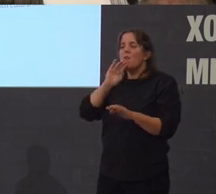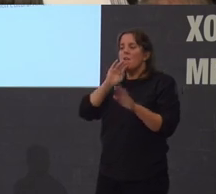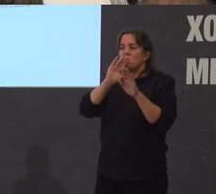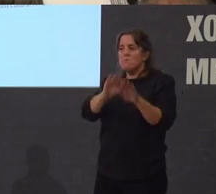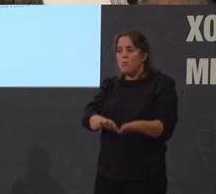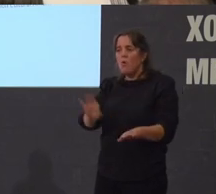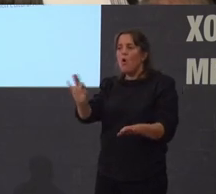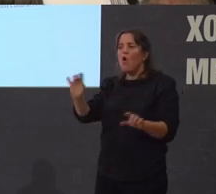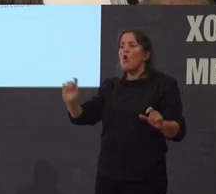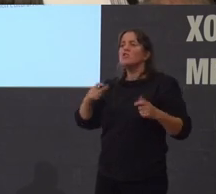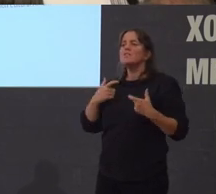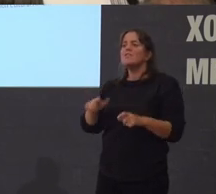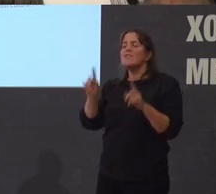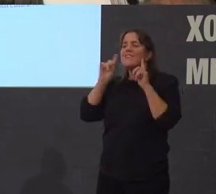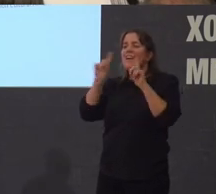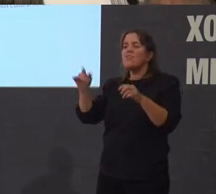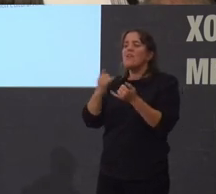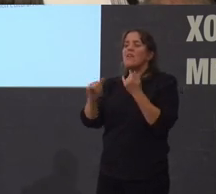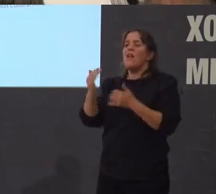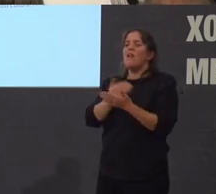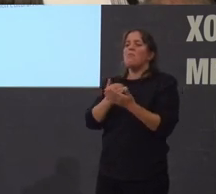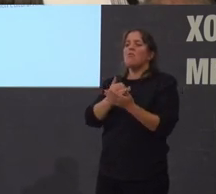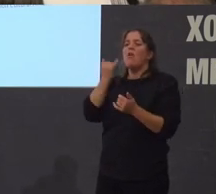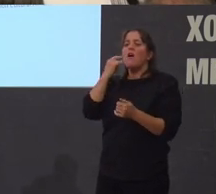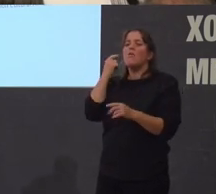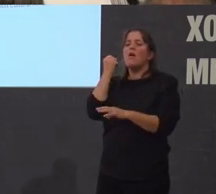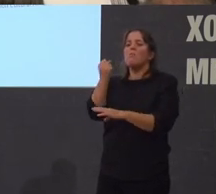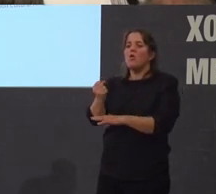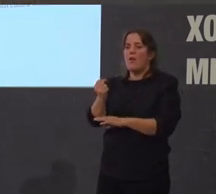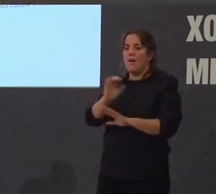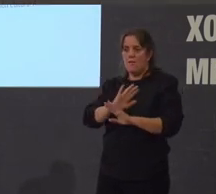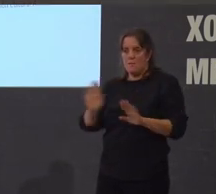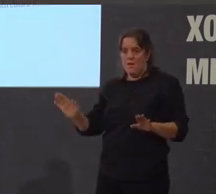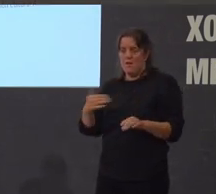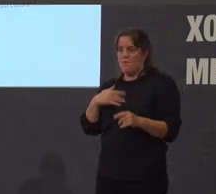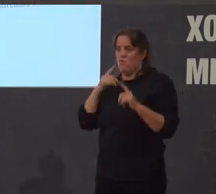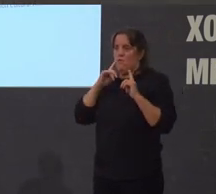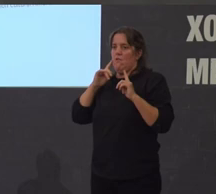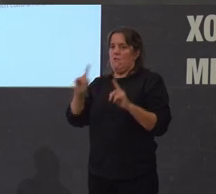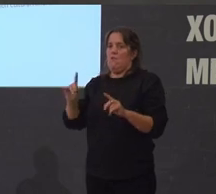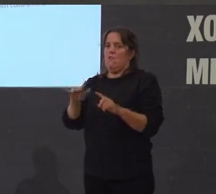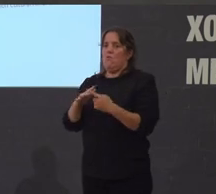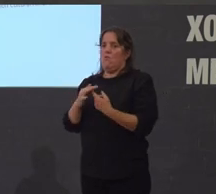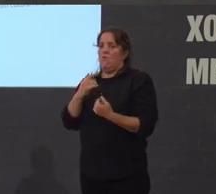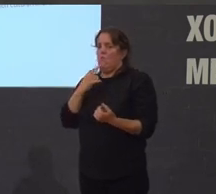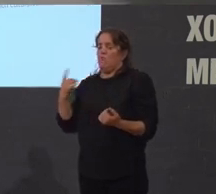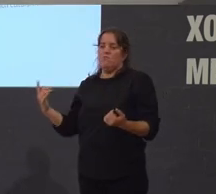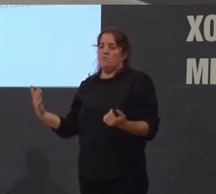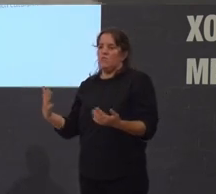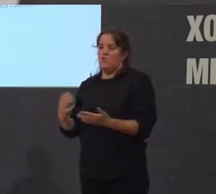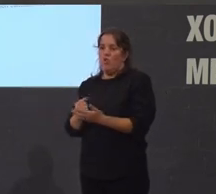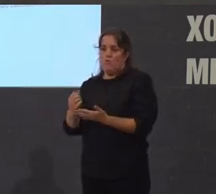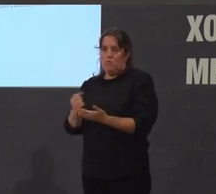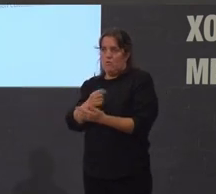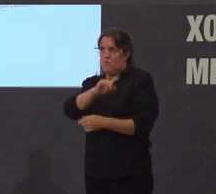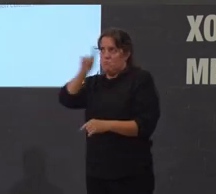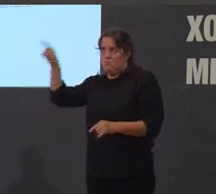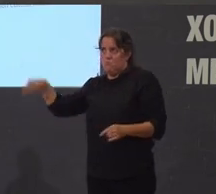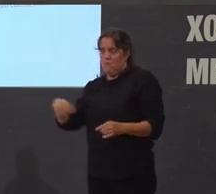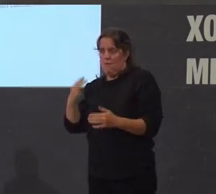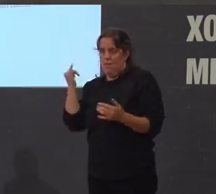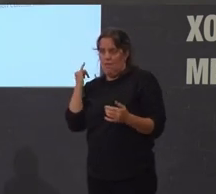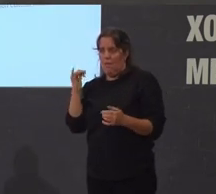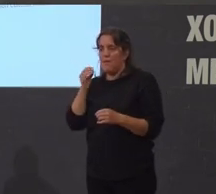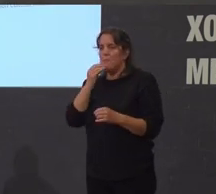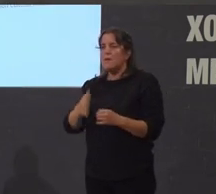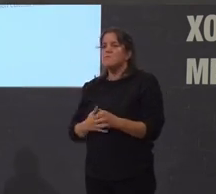mientras que está en rendimiento económico van a apoyar un régimen en todas en todos en todas partes y hay que